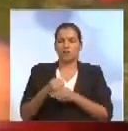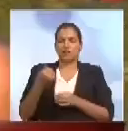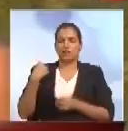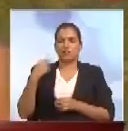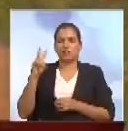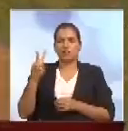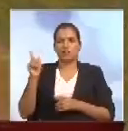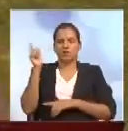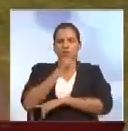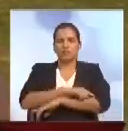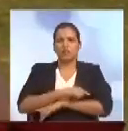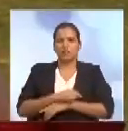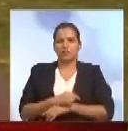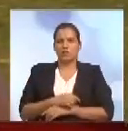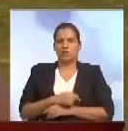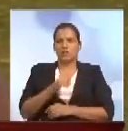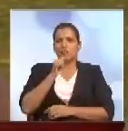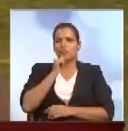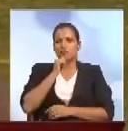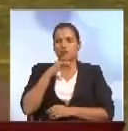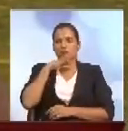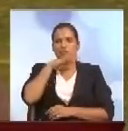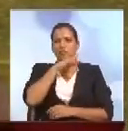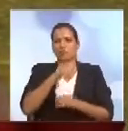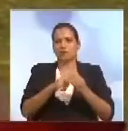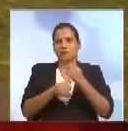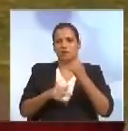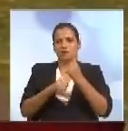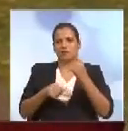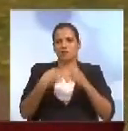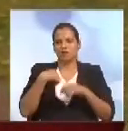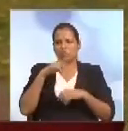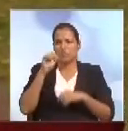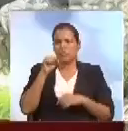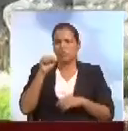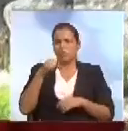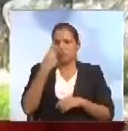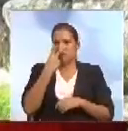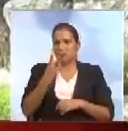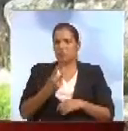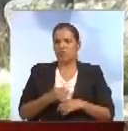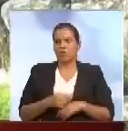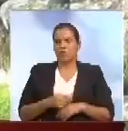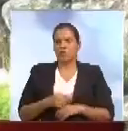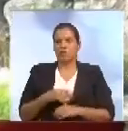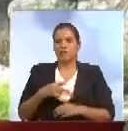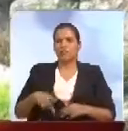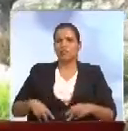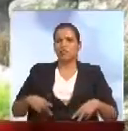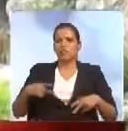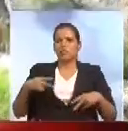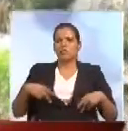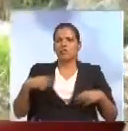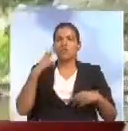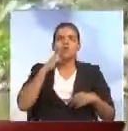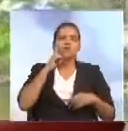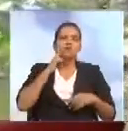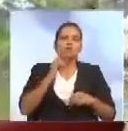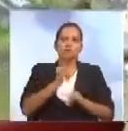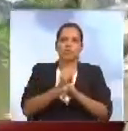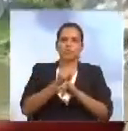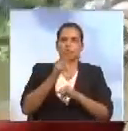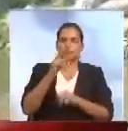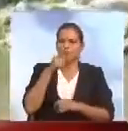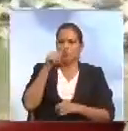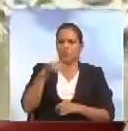Ya 2 días. Eso es agua servida, diga. Sí, estamos viendo eso antes. Visitamos la empresa Coandes, encargada